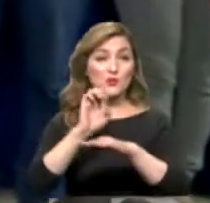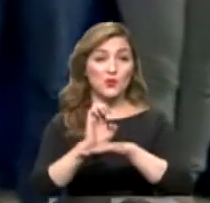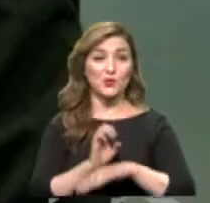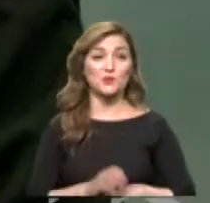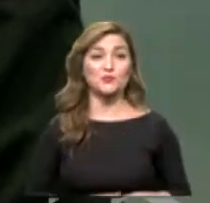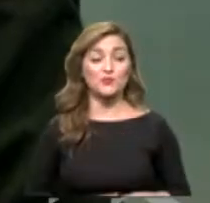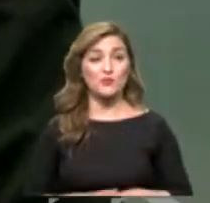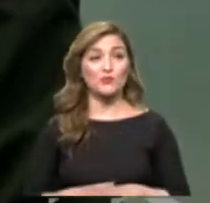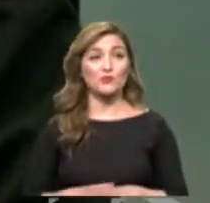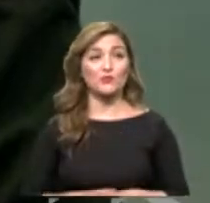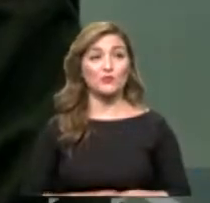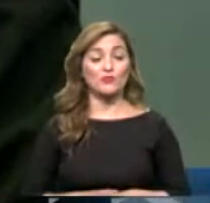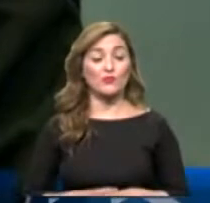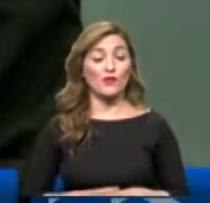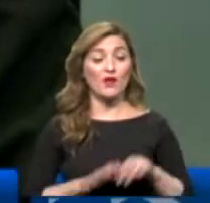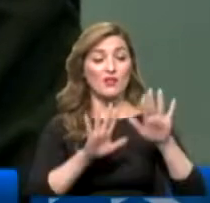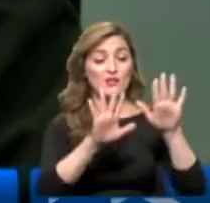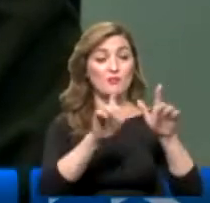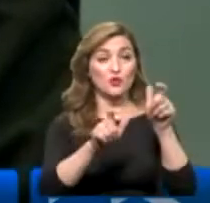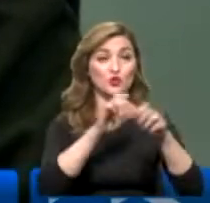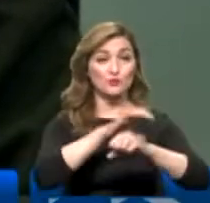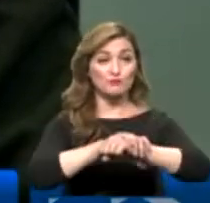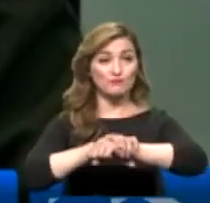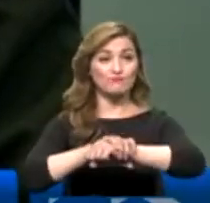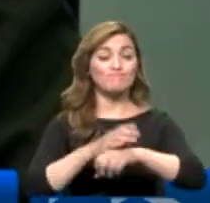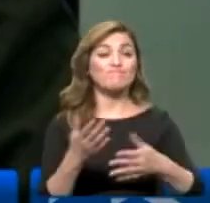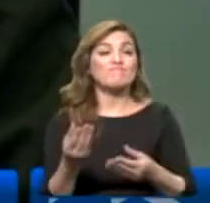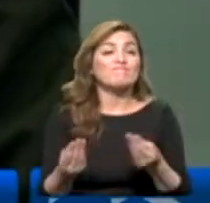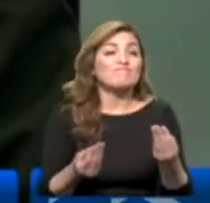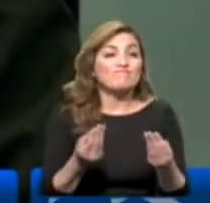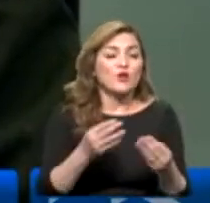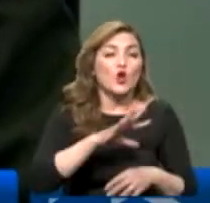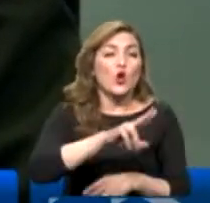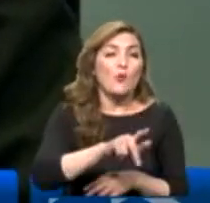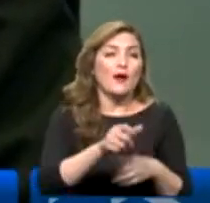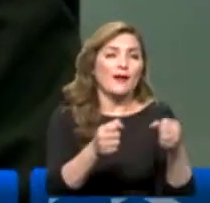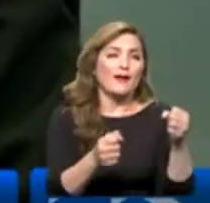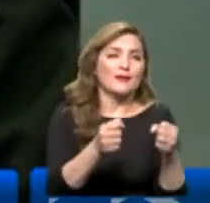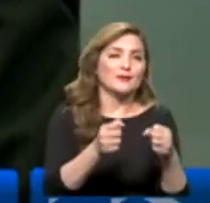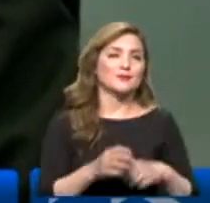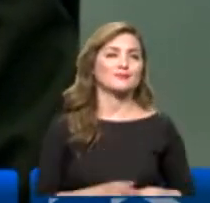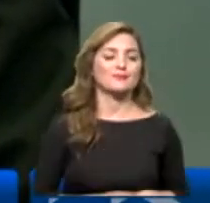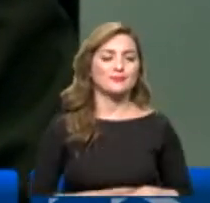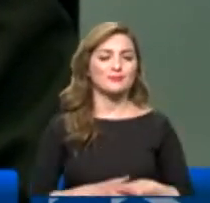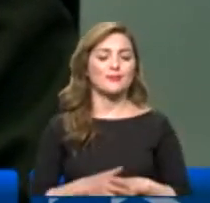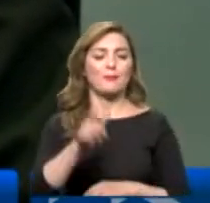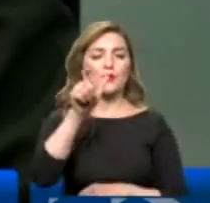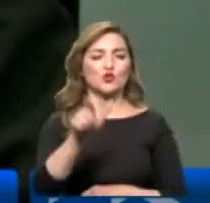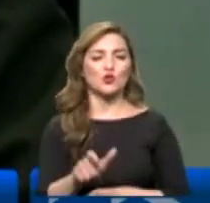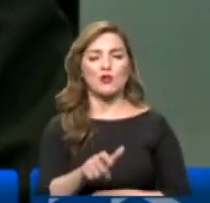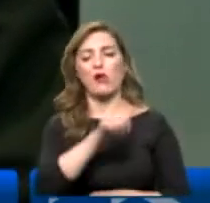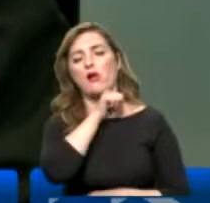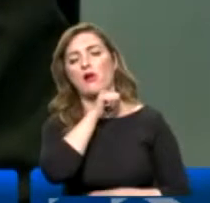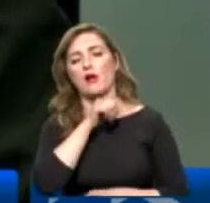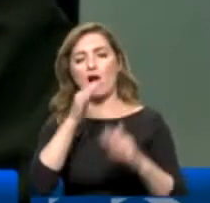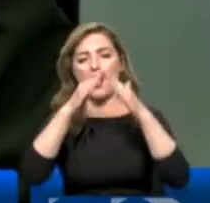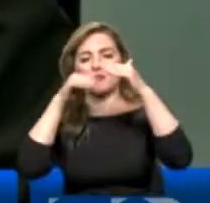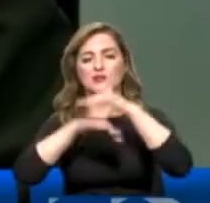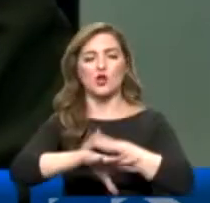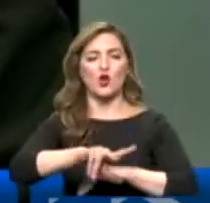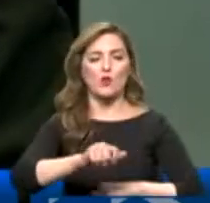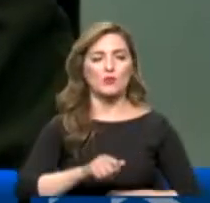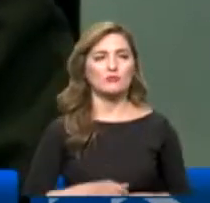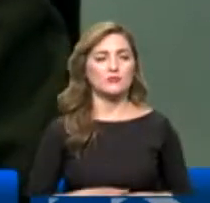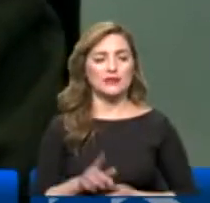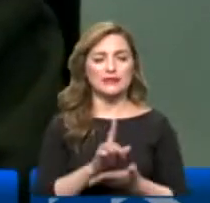país. Están 10 personas detenidas que se dedicaban al robo de vehículos, robo a personas, robo a domicilios, no solo